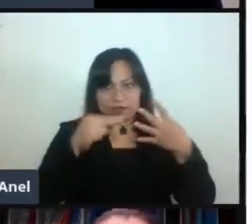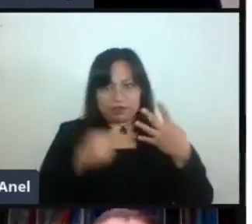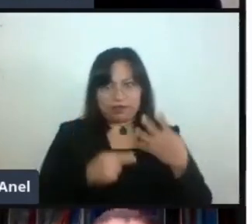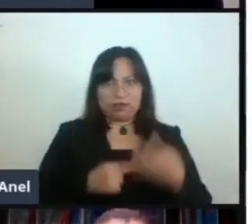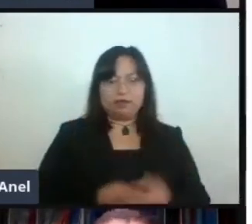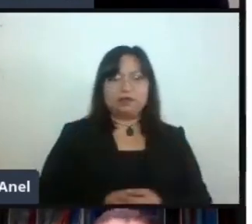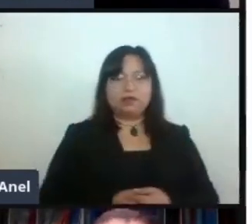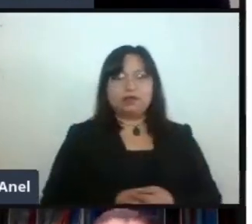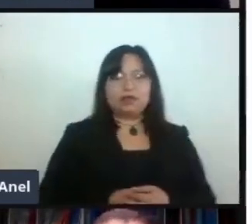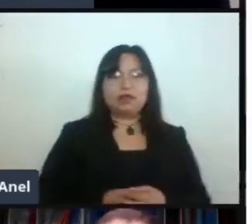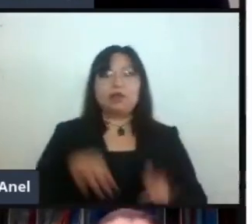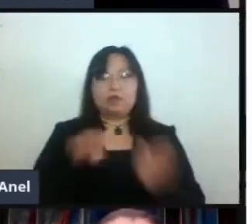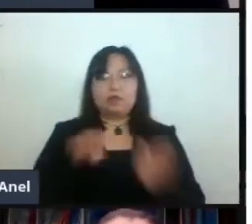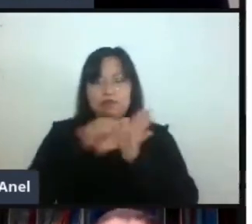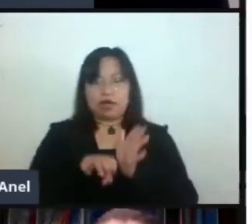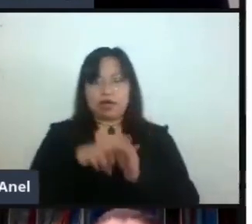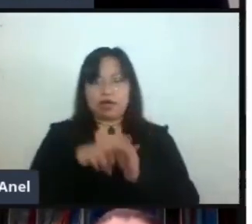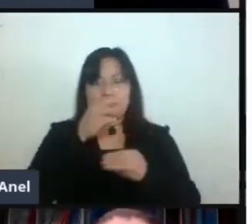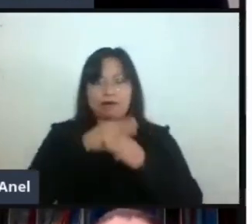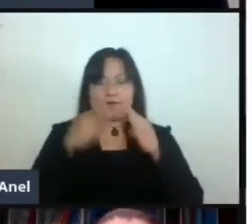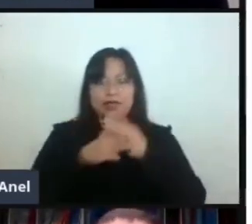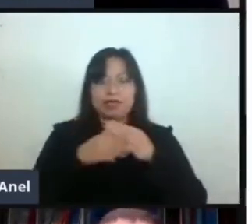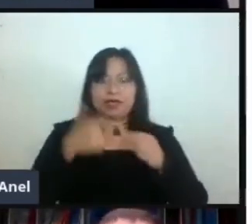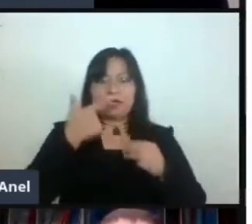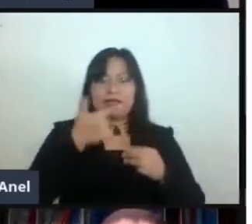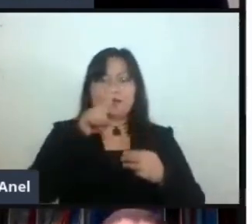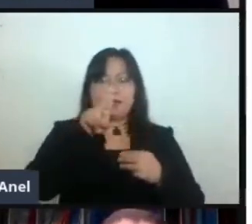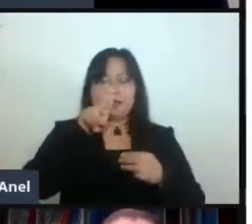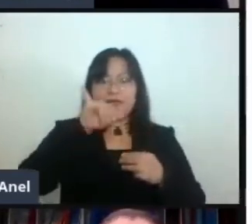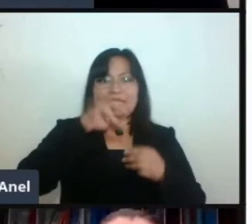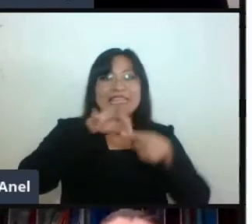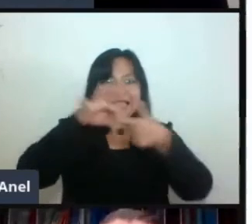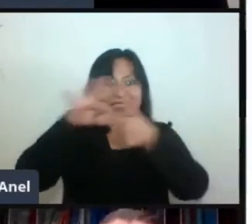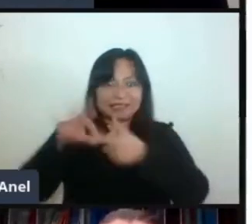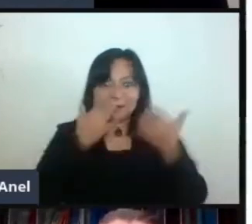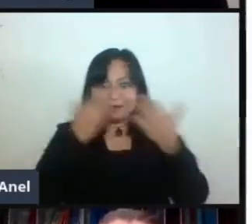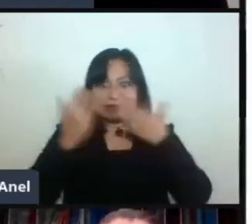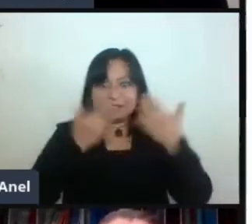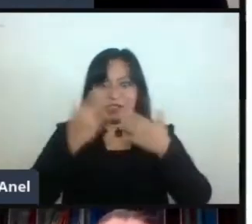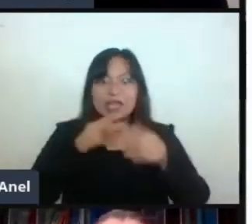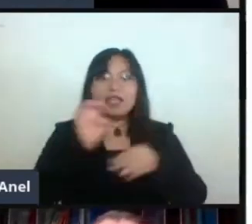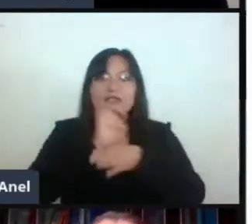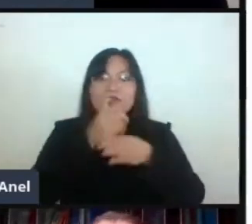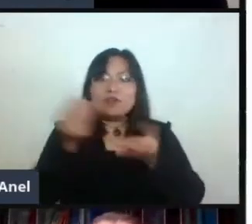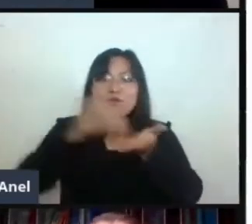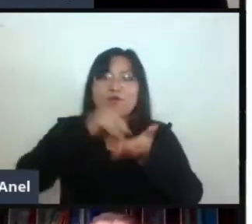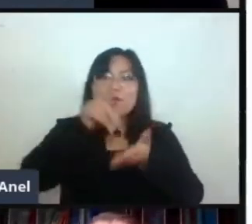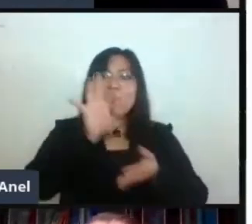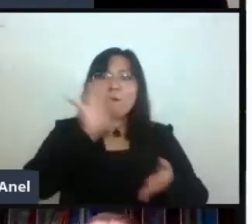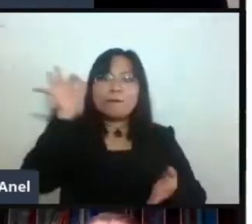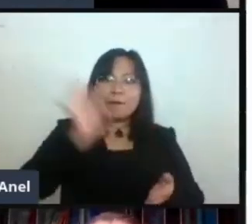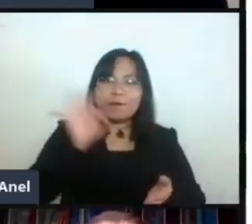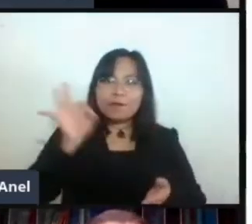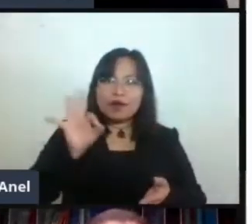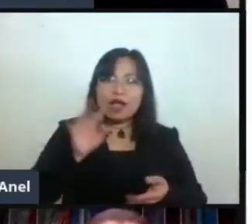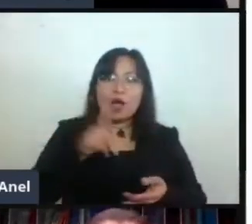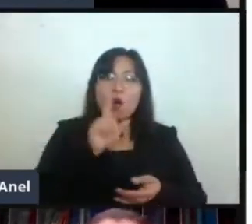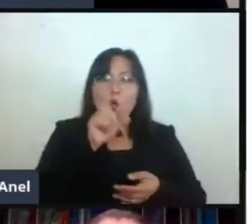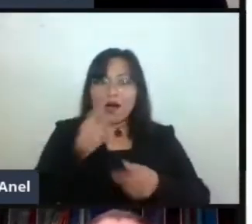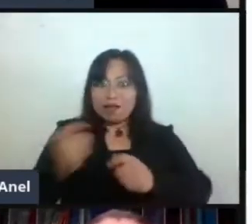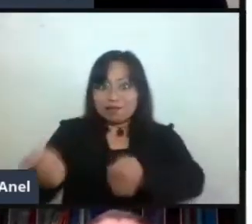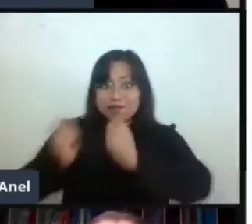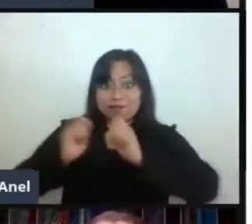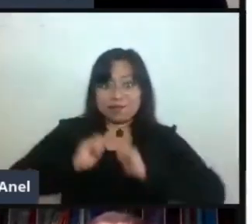de estudio. Y le puedo poner un porcentaje, ¿no? Vale el, no sé,